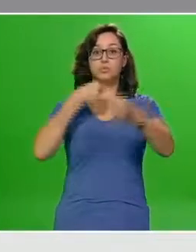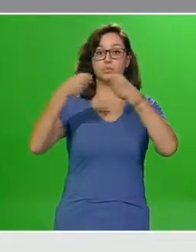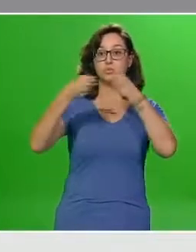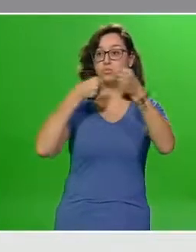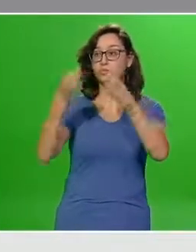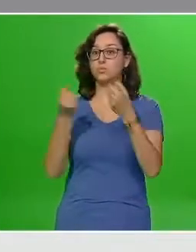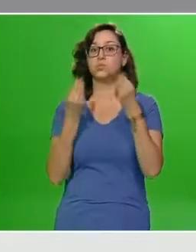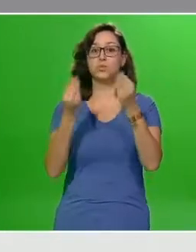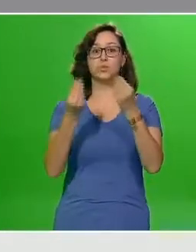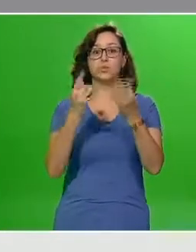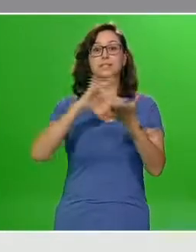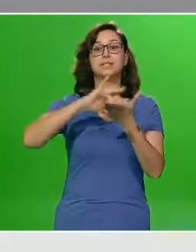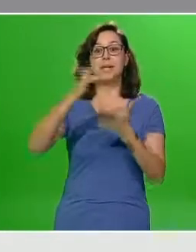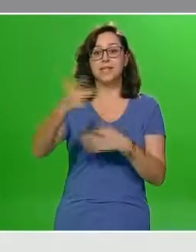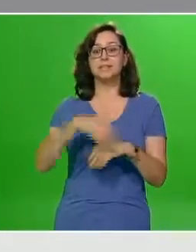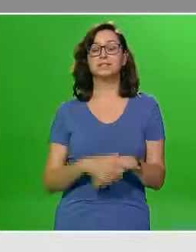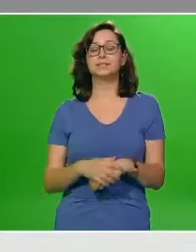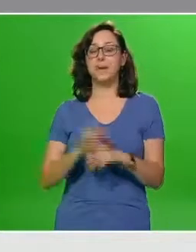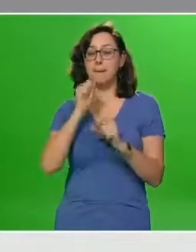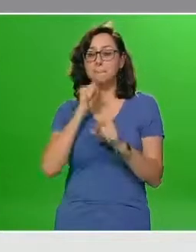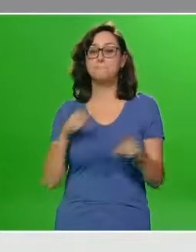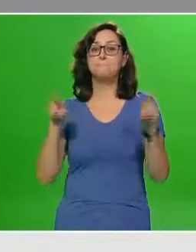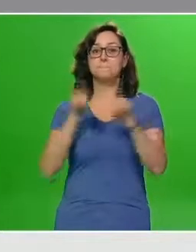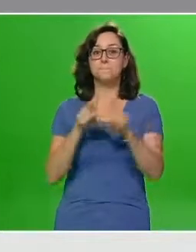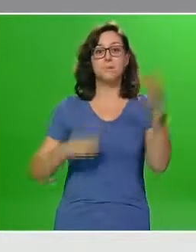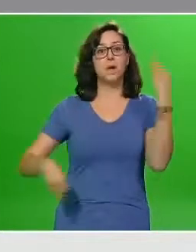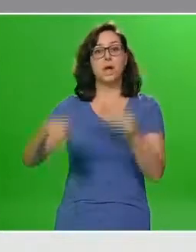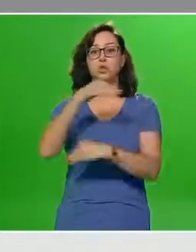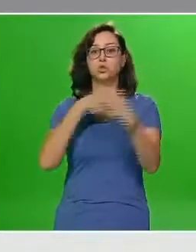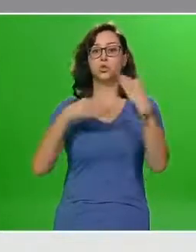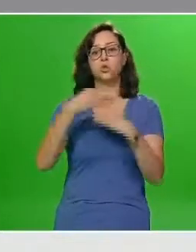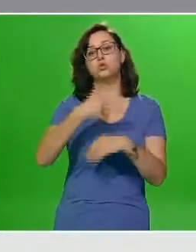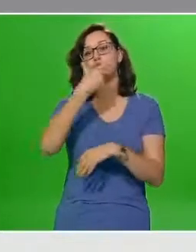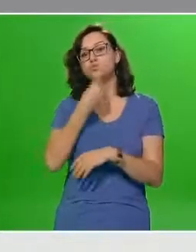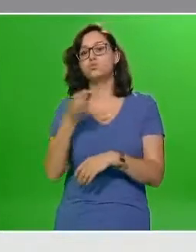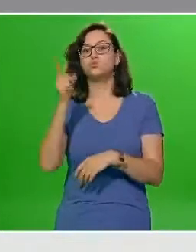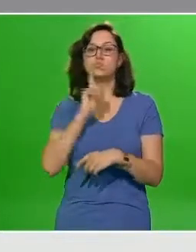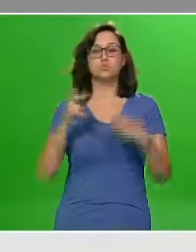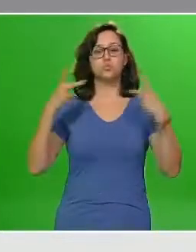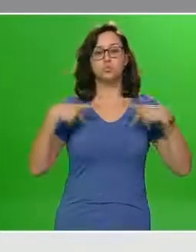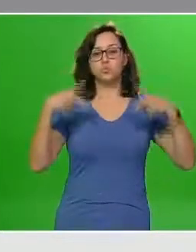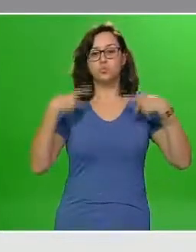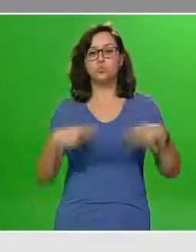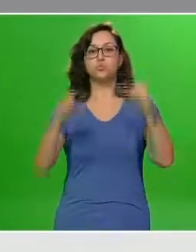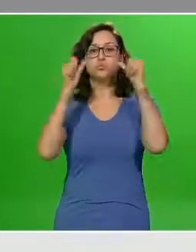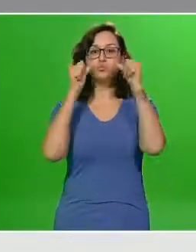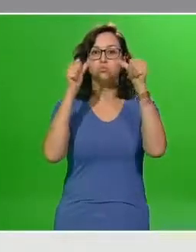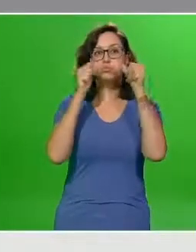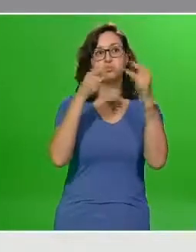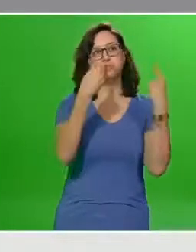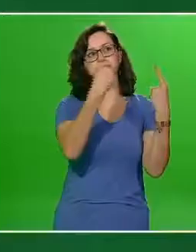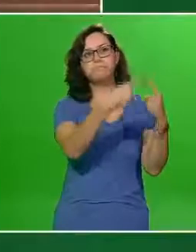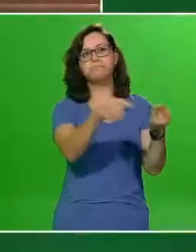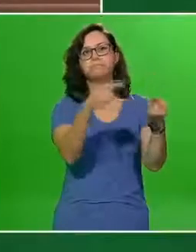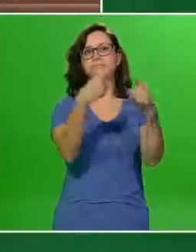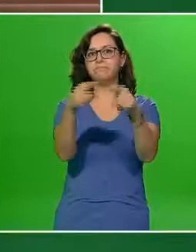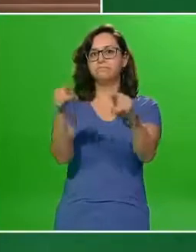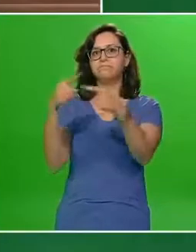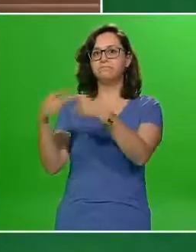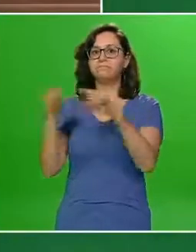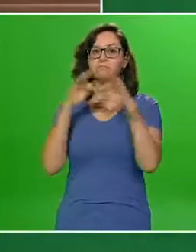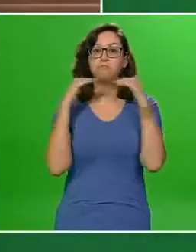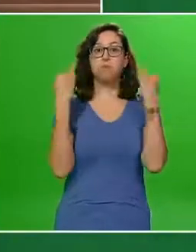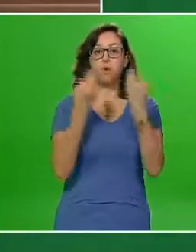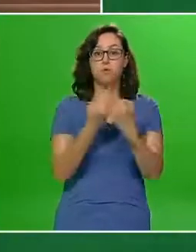desde aquí también un saludo a todos y todas las personas que nos escuchan desde las diferentes modalidades,